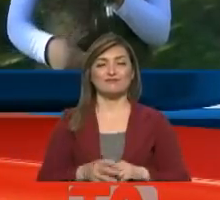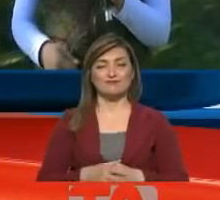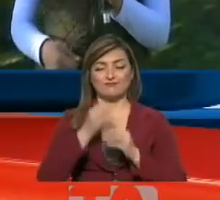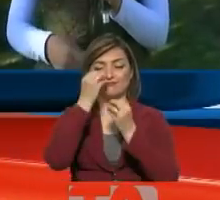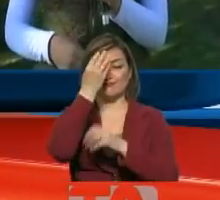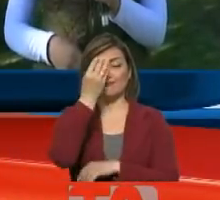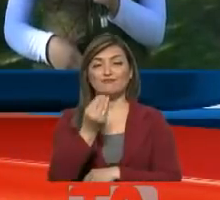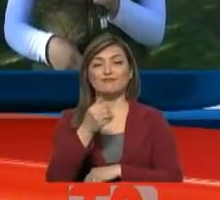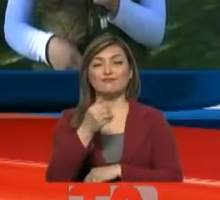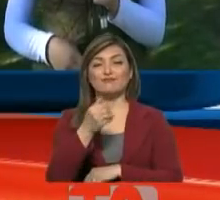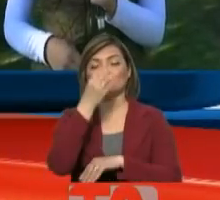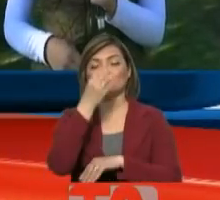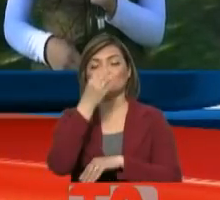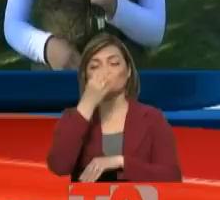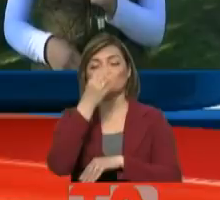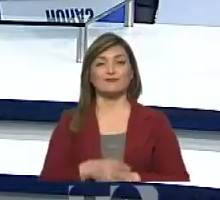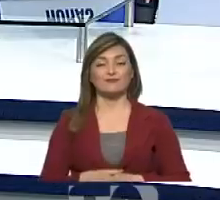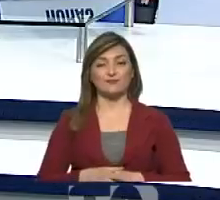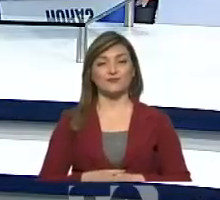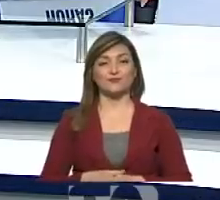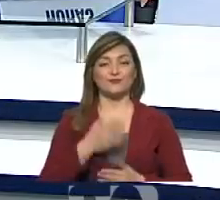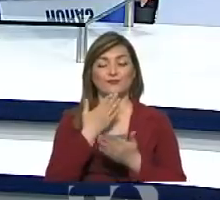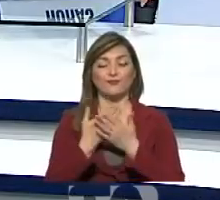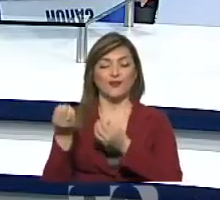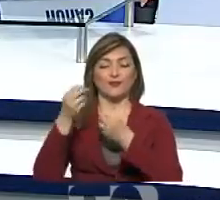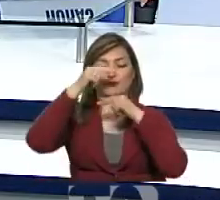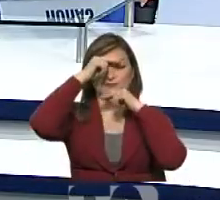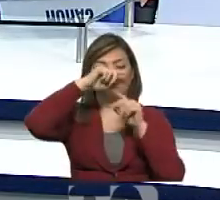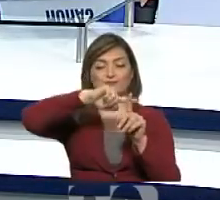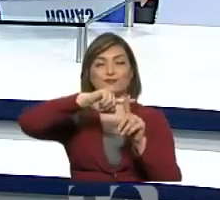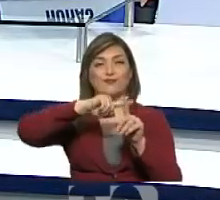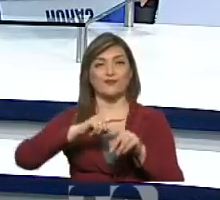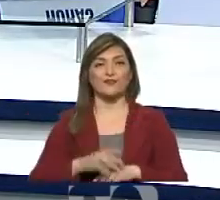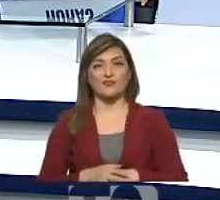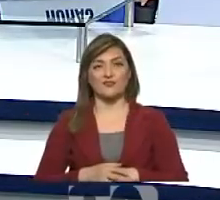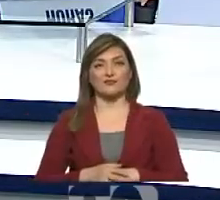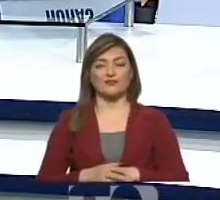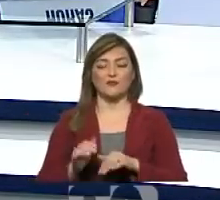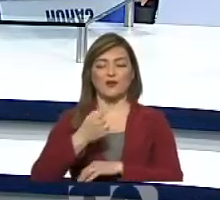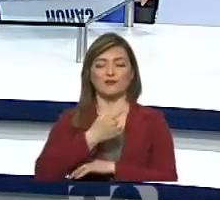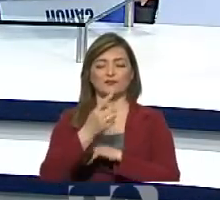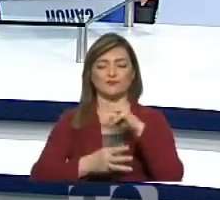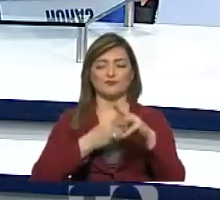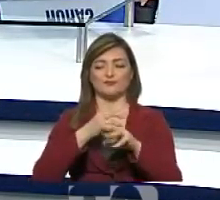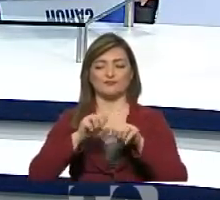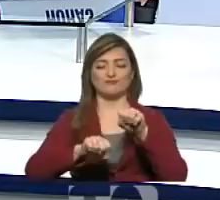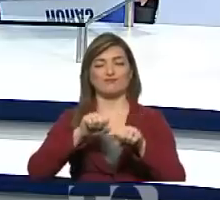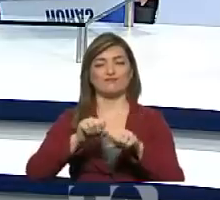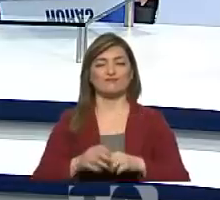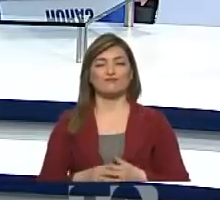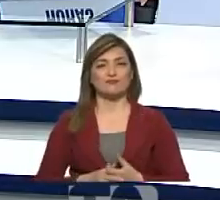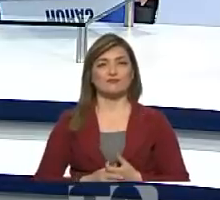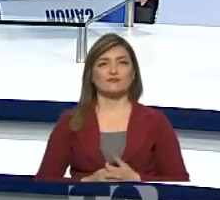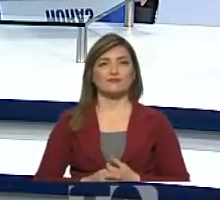más información. Buenos días. Esta buena noticia que coincide con el Día Mundial de la Bicicleta.